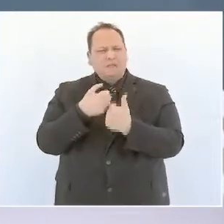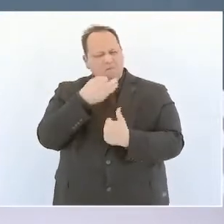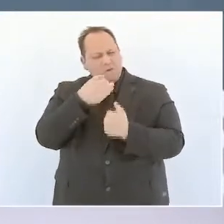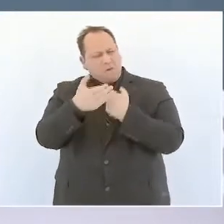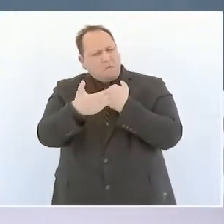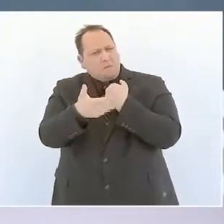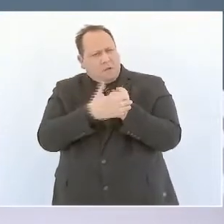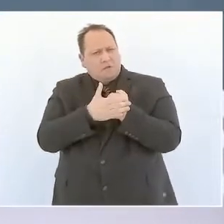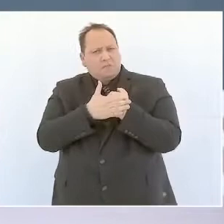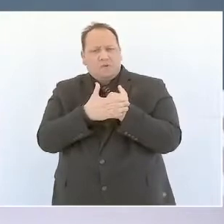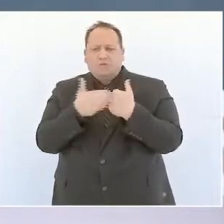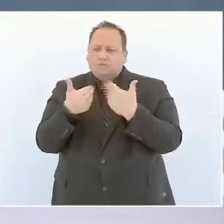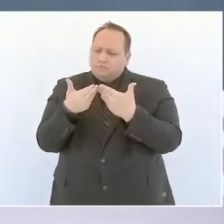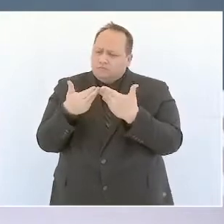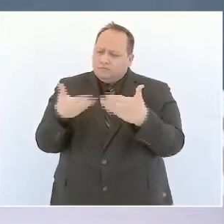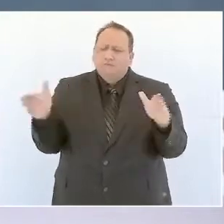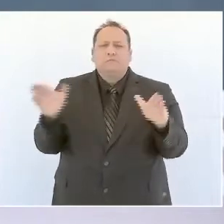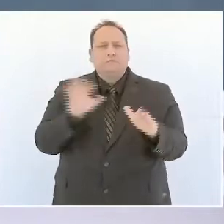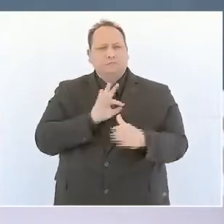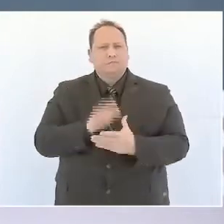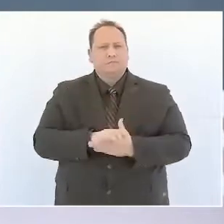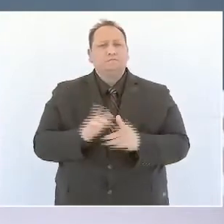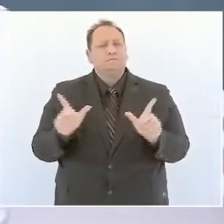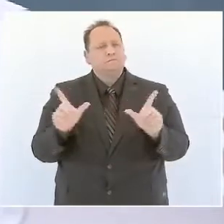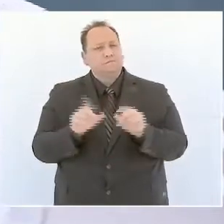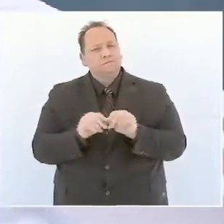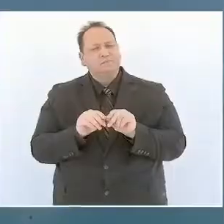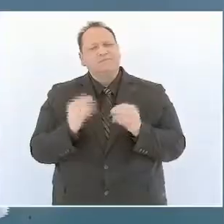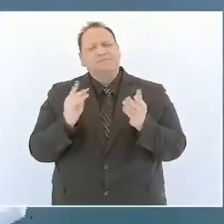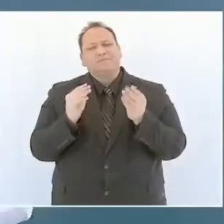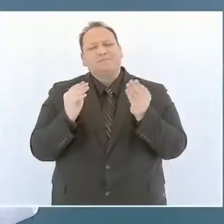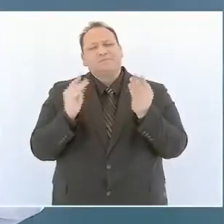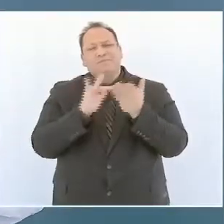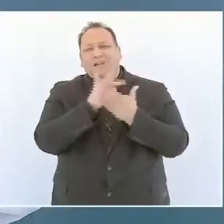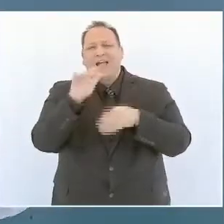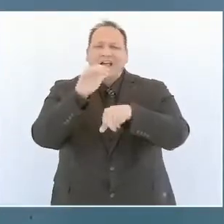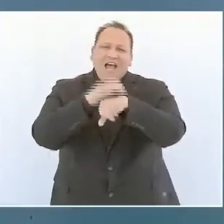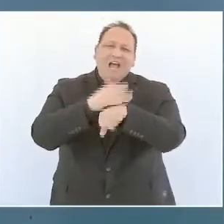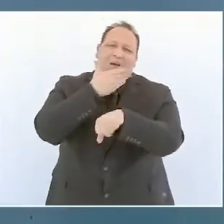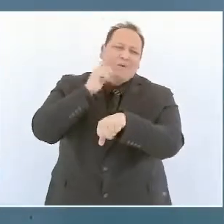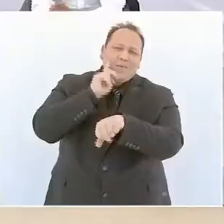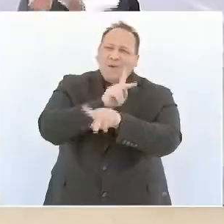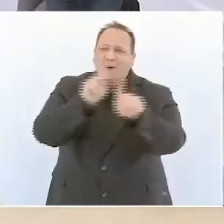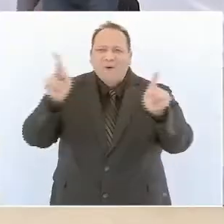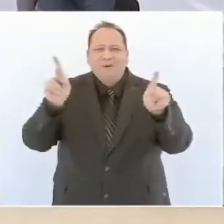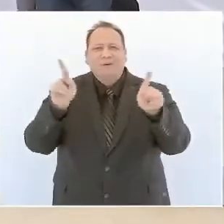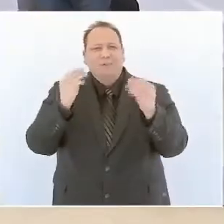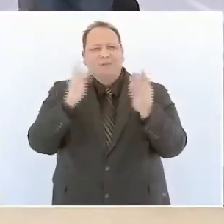posible la frontera. Eso es todo y muchas gracias, amigas y amigos.